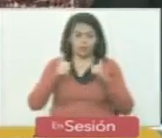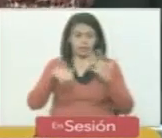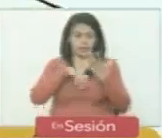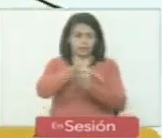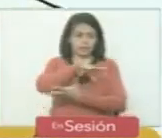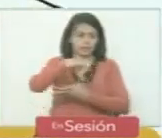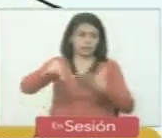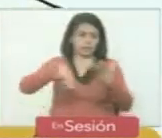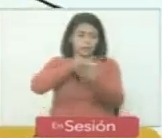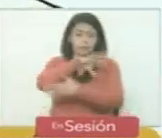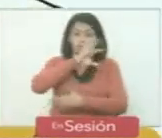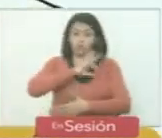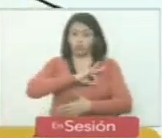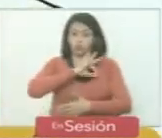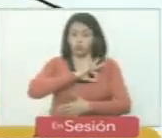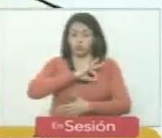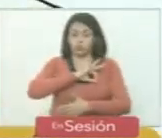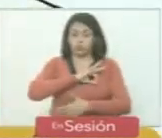convulsión social,